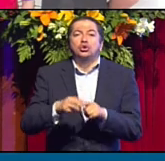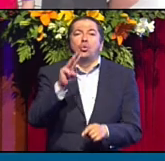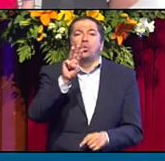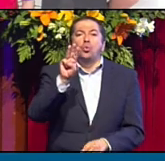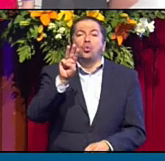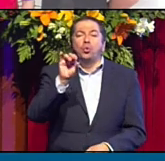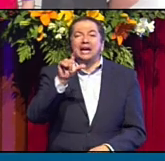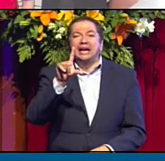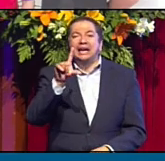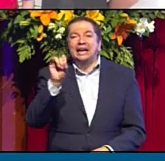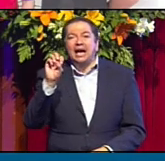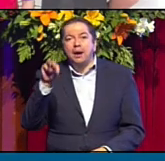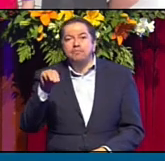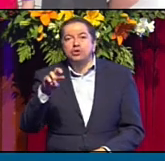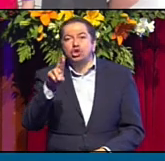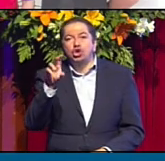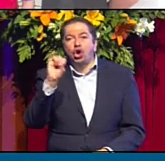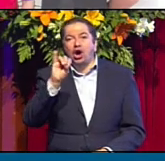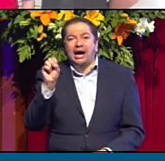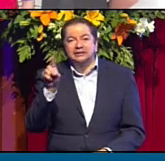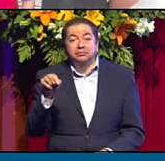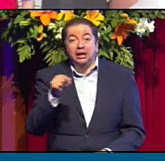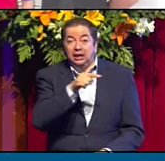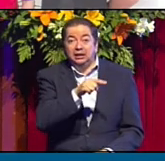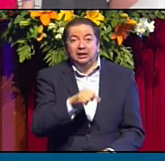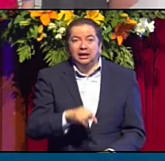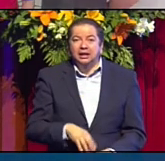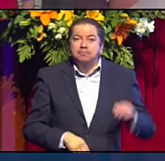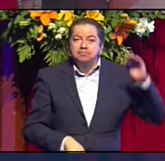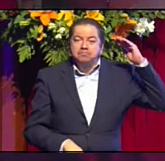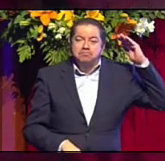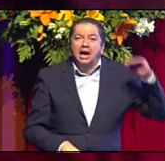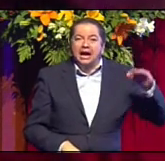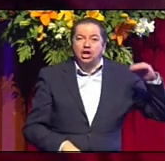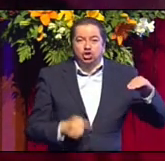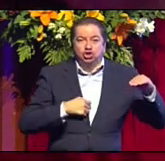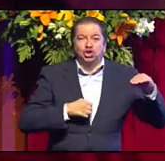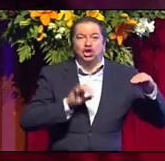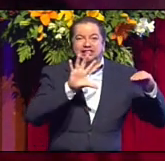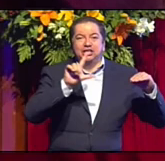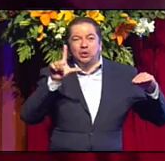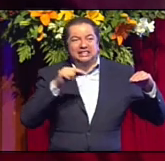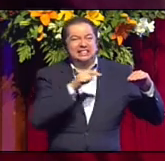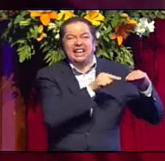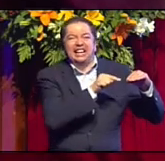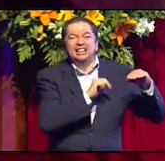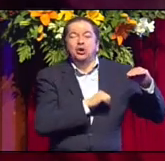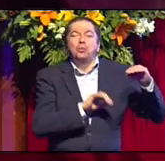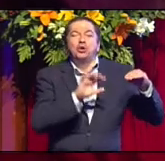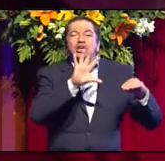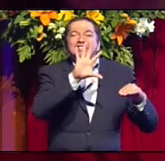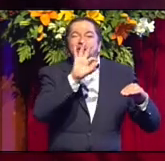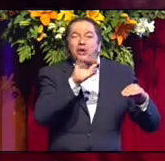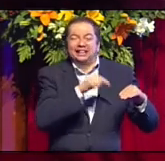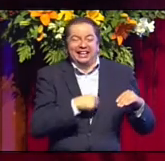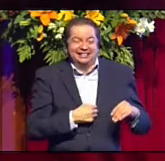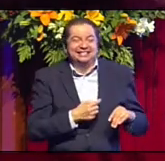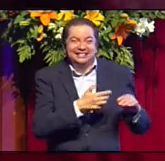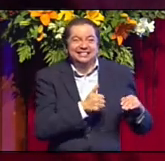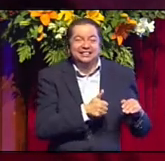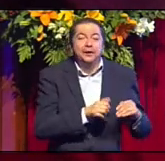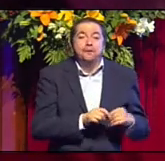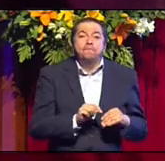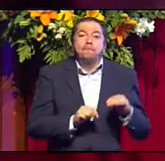Rojas, un hombre de mi edad, menor, ¿eh? Yo tengo 57, creo que tiene como 50, lo estoy matando, ¿eh?